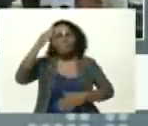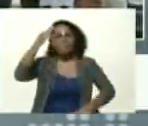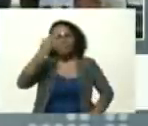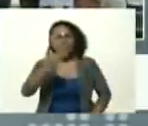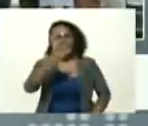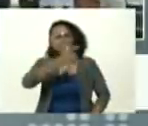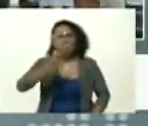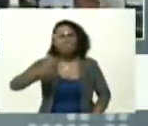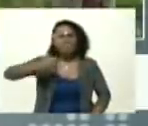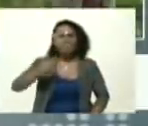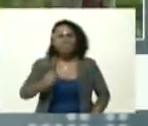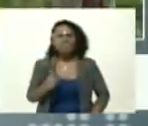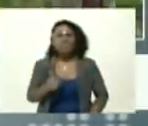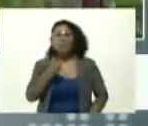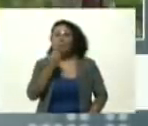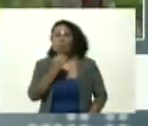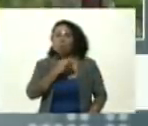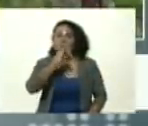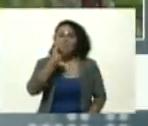policial. Bueno, Zulia,